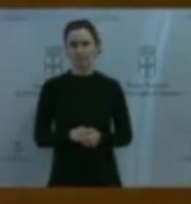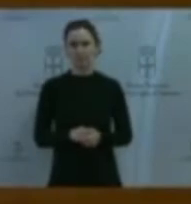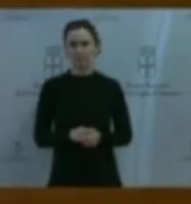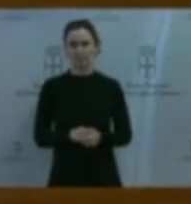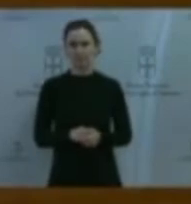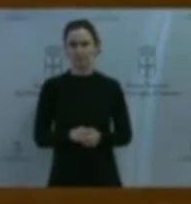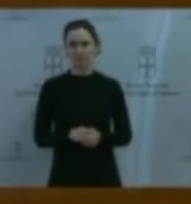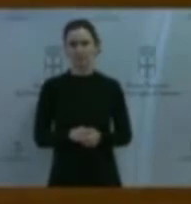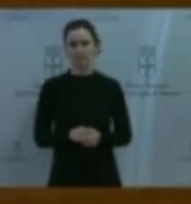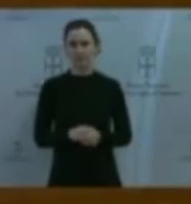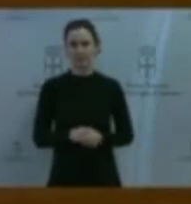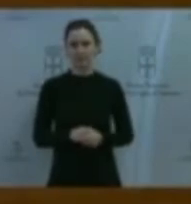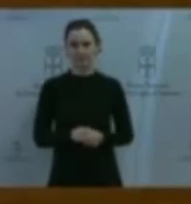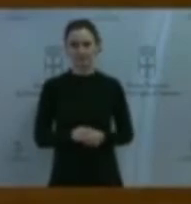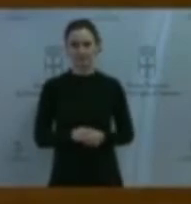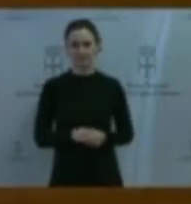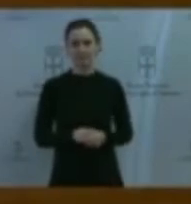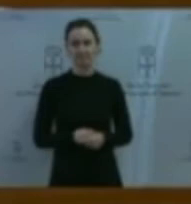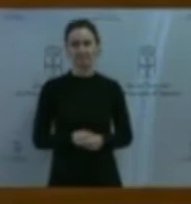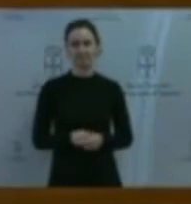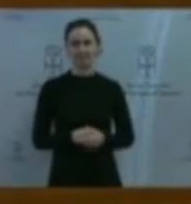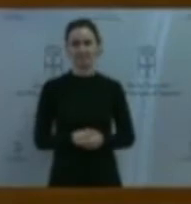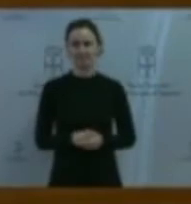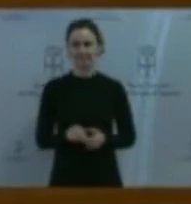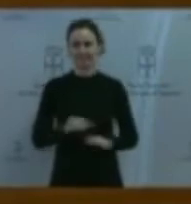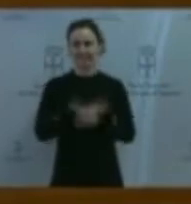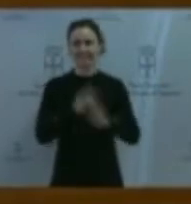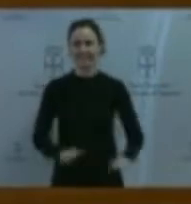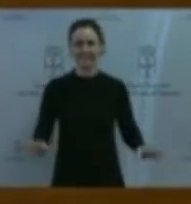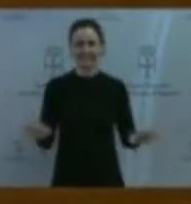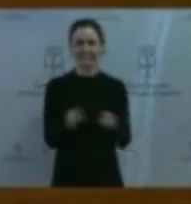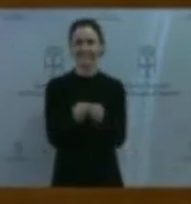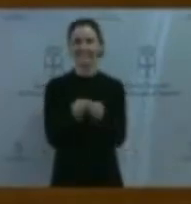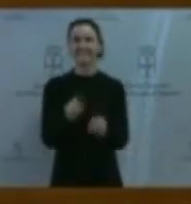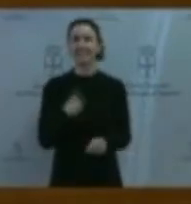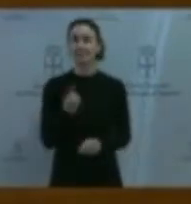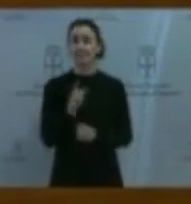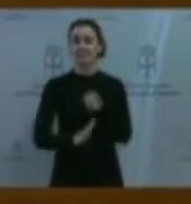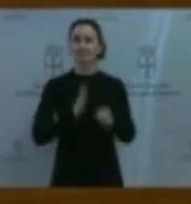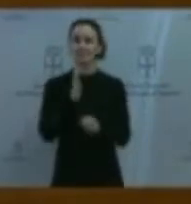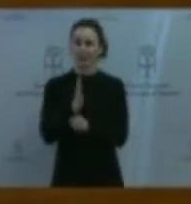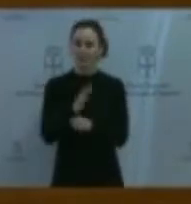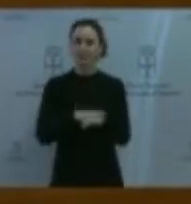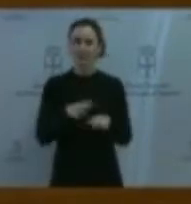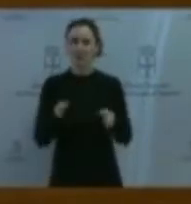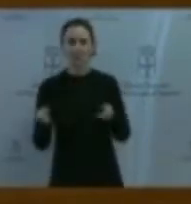En definitiva, nos enfrentamos en esta legislatura a la disyuntiva entre tomar el control y seguir a la deriva.